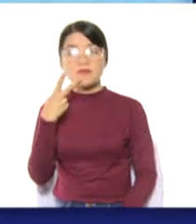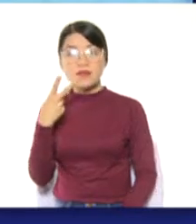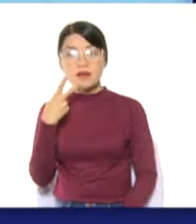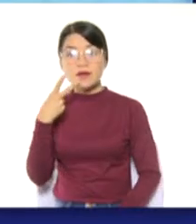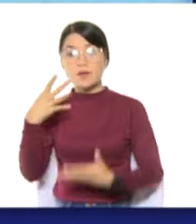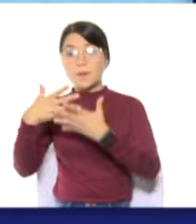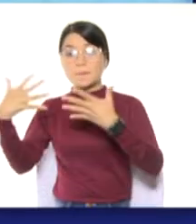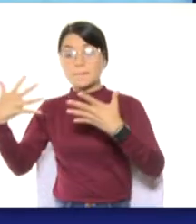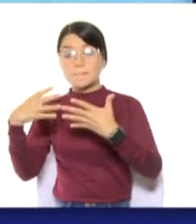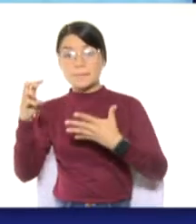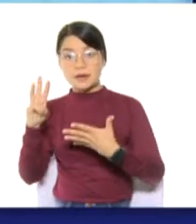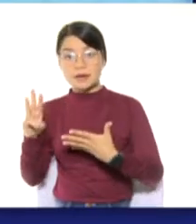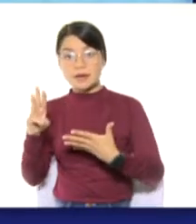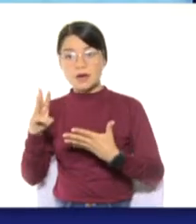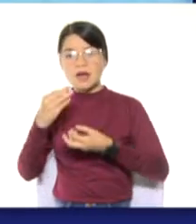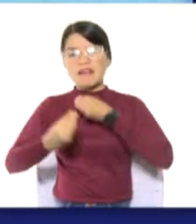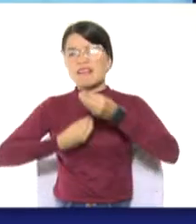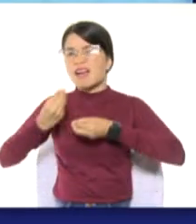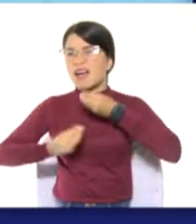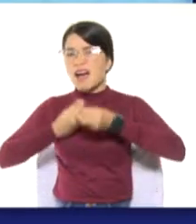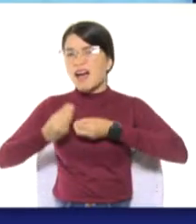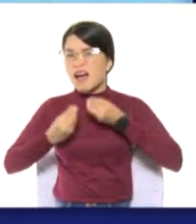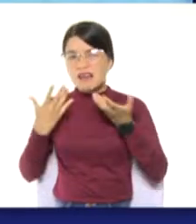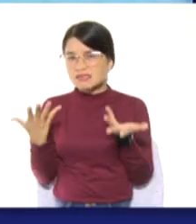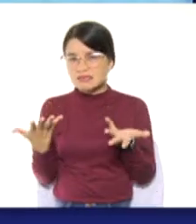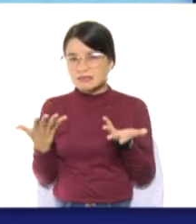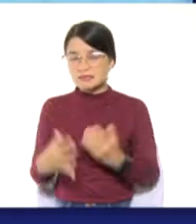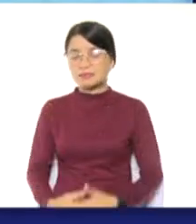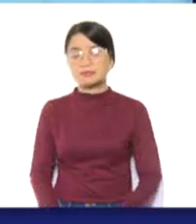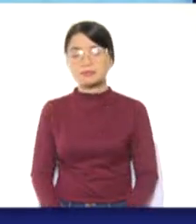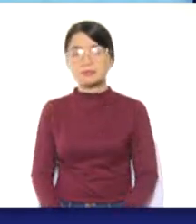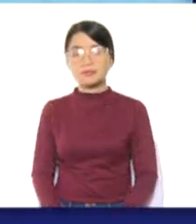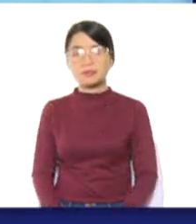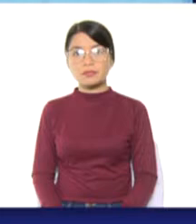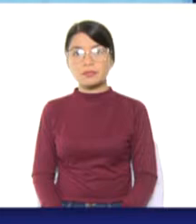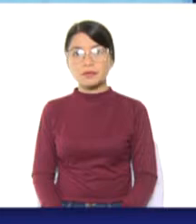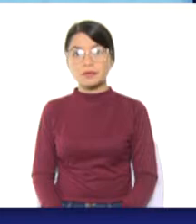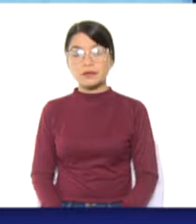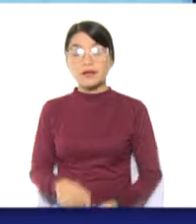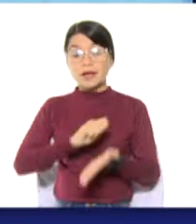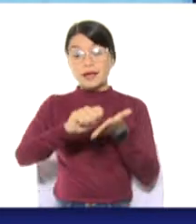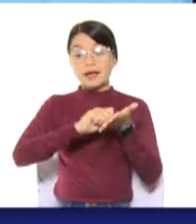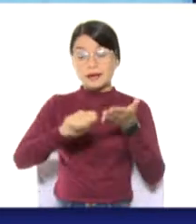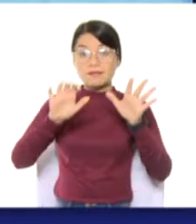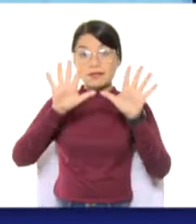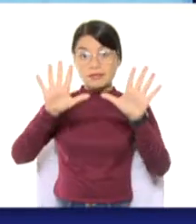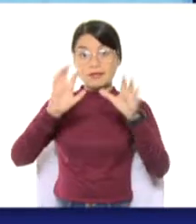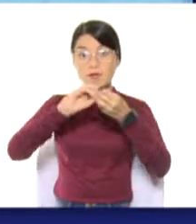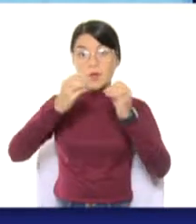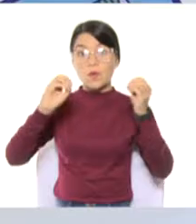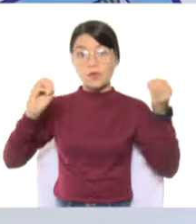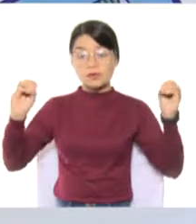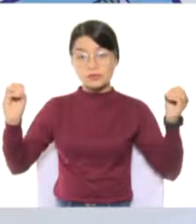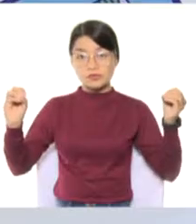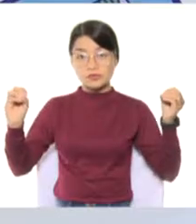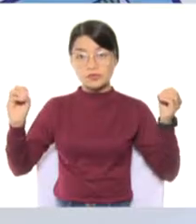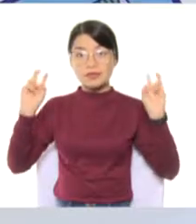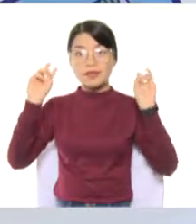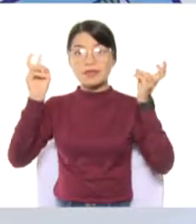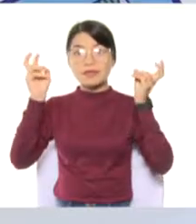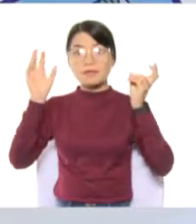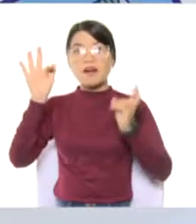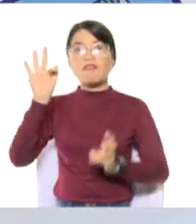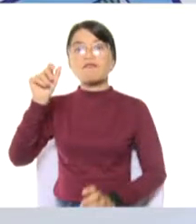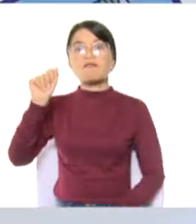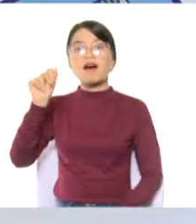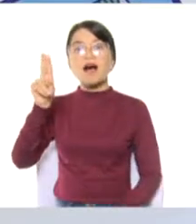año son, escribe 10 oraciones sobre la preservación de nuestra fauna e identifica sus elementos. Iremos entonces